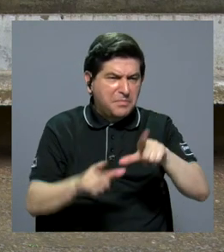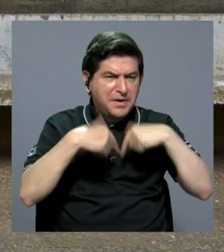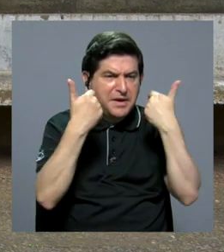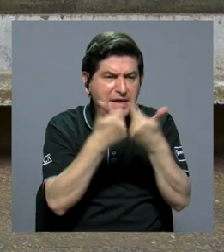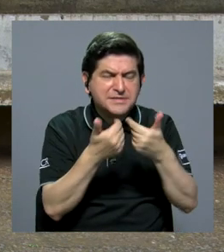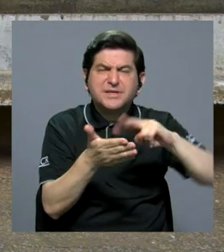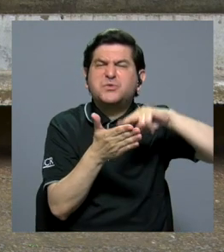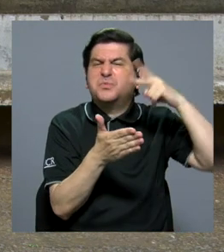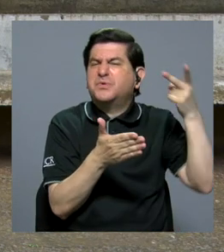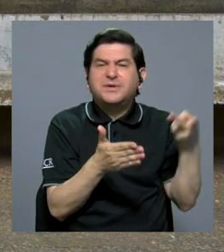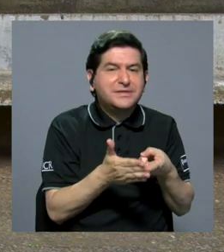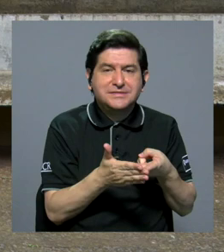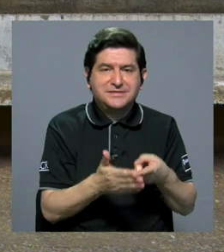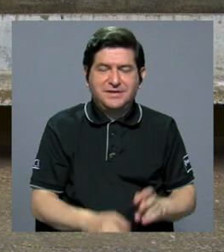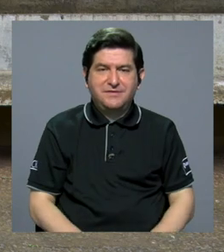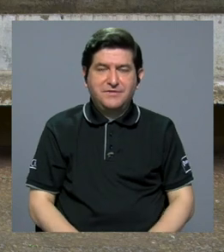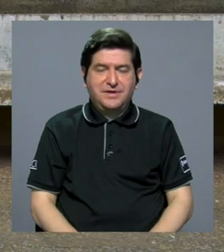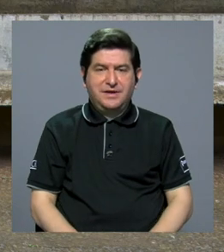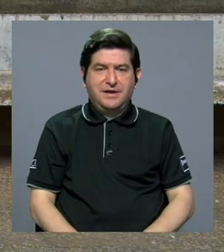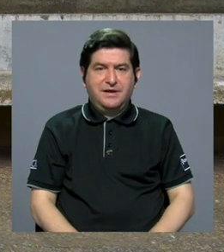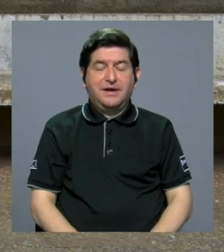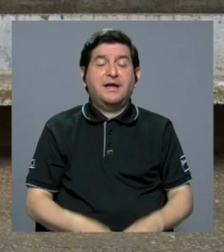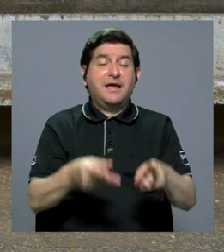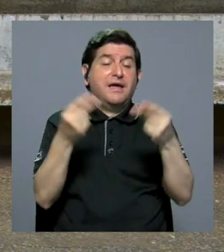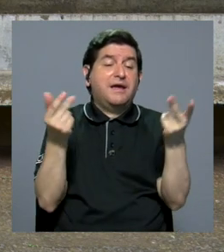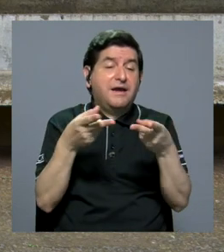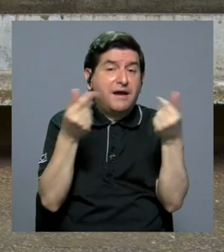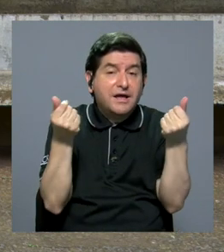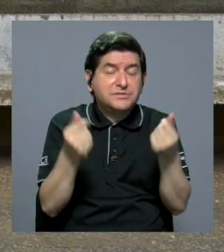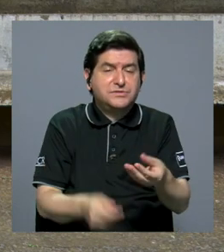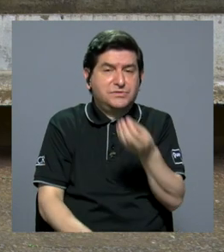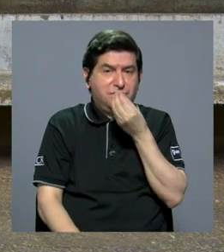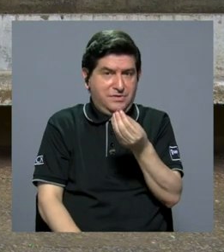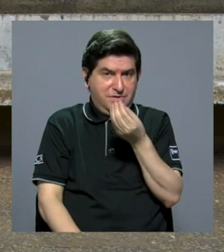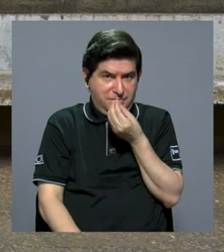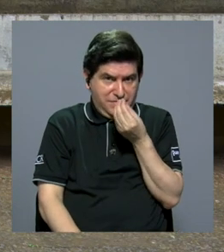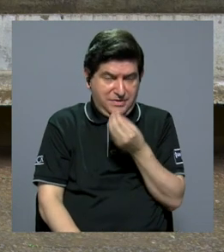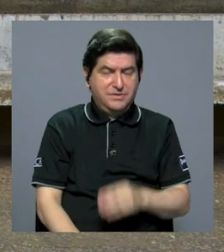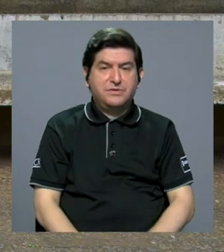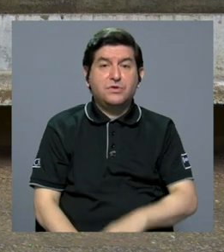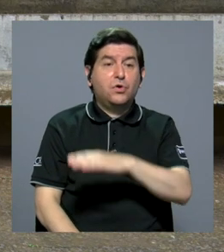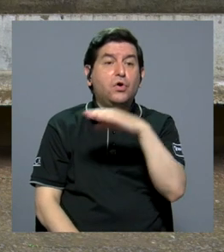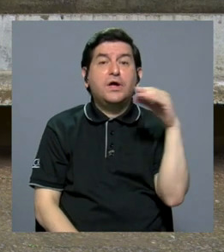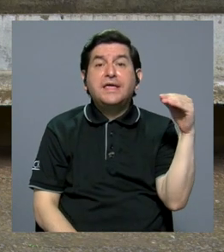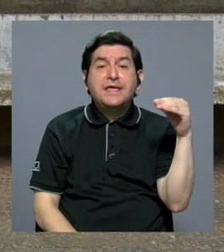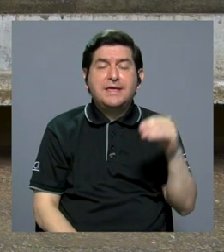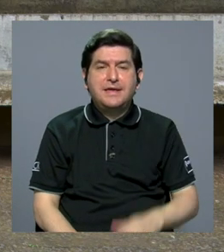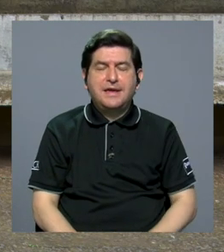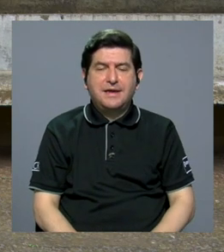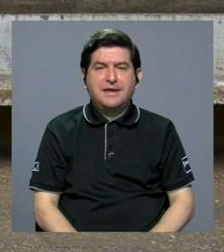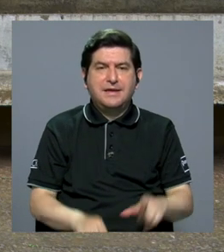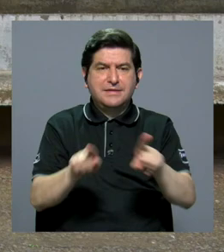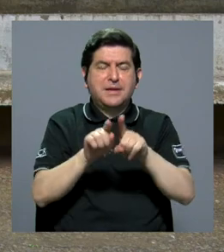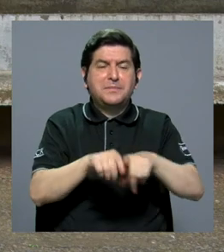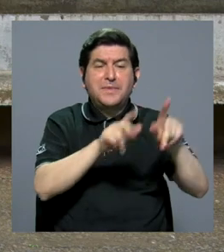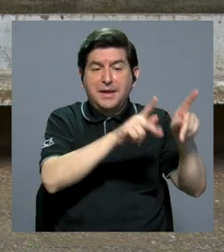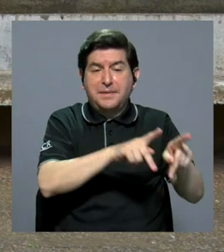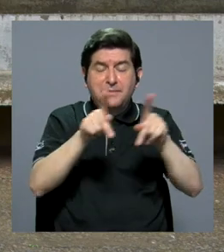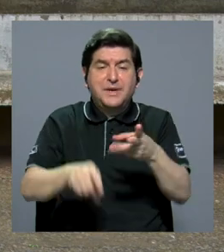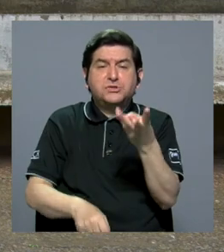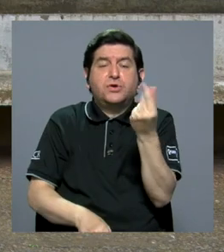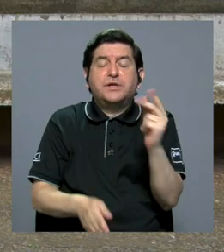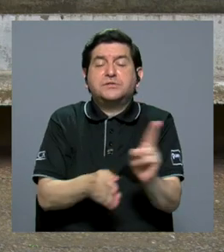esa población está significando en cuanto al gasto en alimentos, ¿verdad?, y en cuanto a la cantidad de